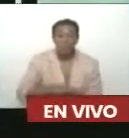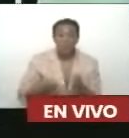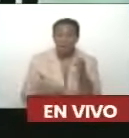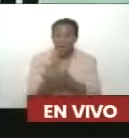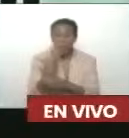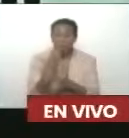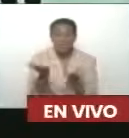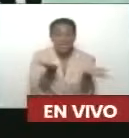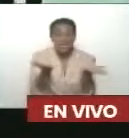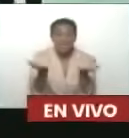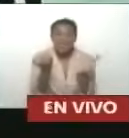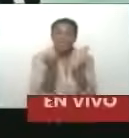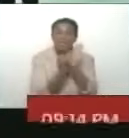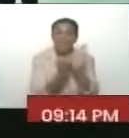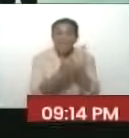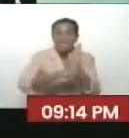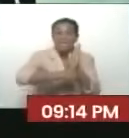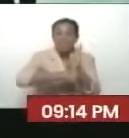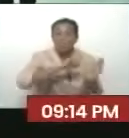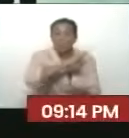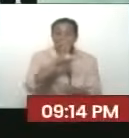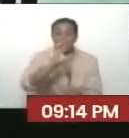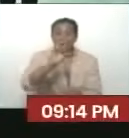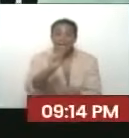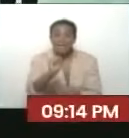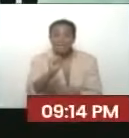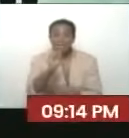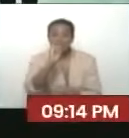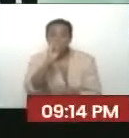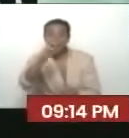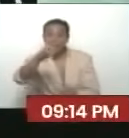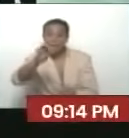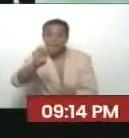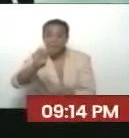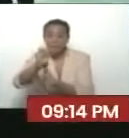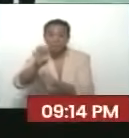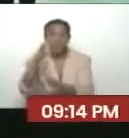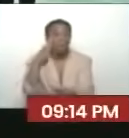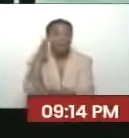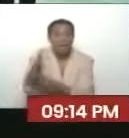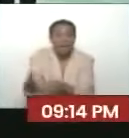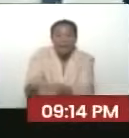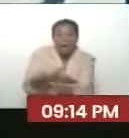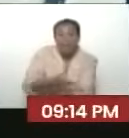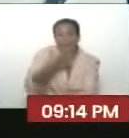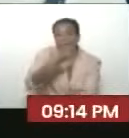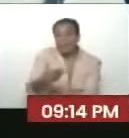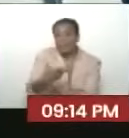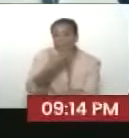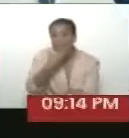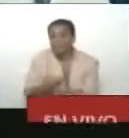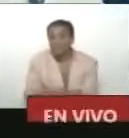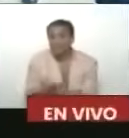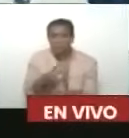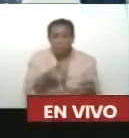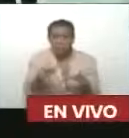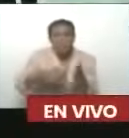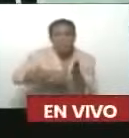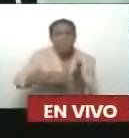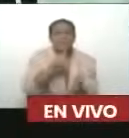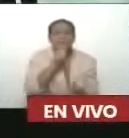del Servicio de Identificación Nacional. ¿Ah? Para que ustedes vayan a sacarse la cédula. ¿Quién de ustedes trajo su